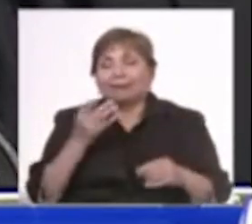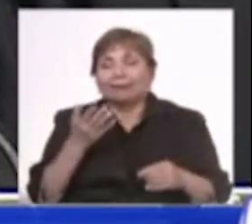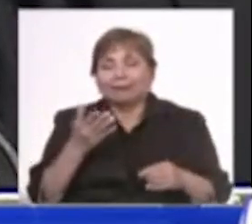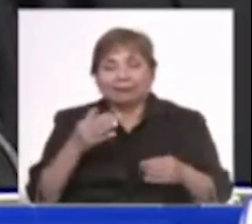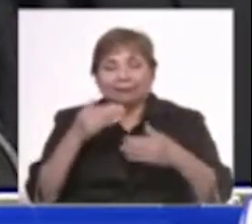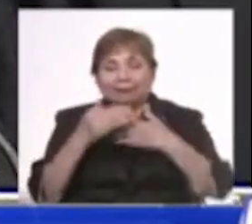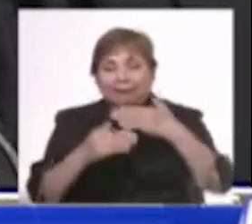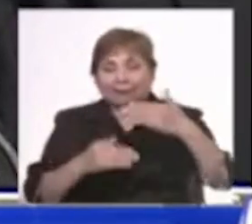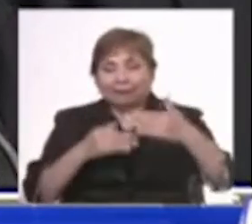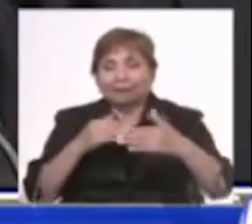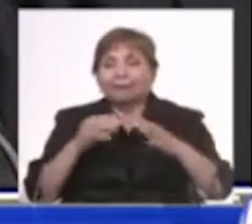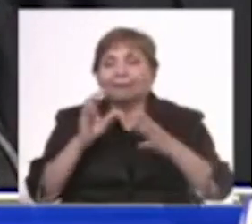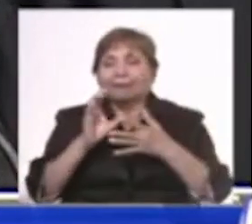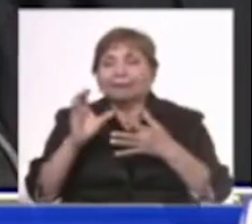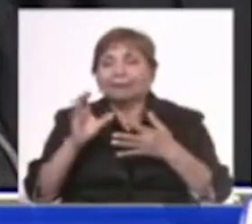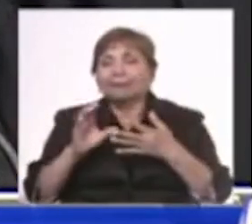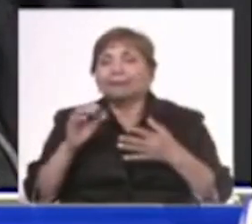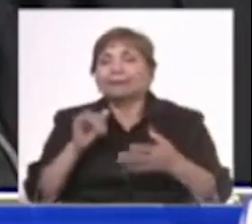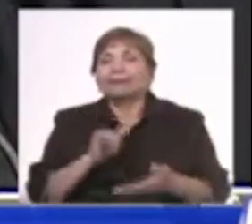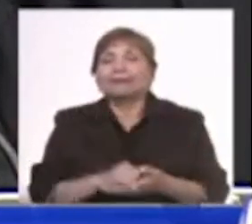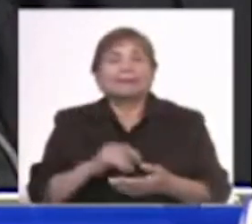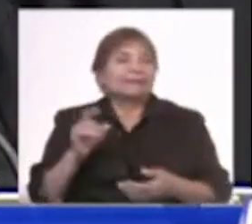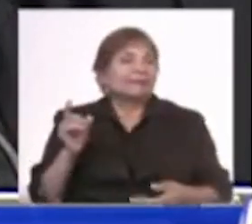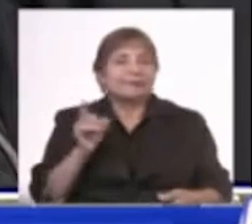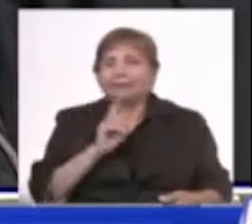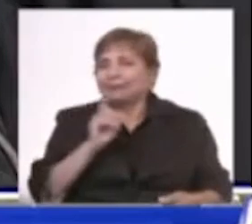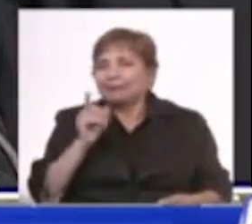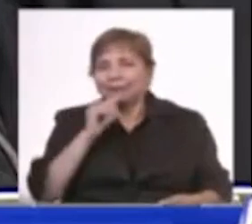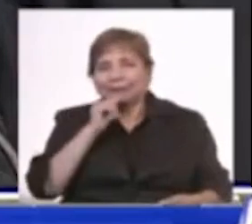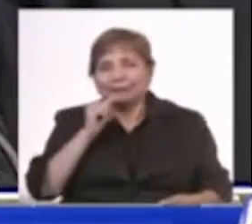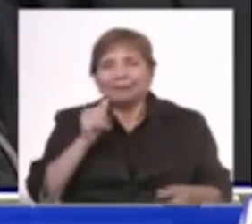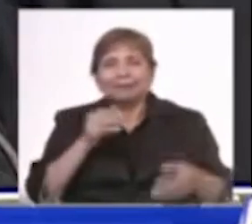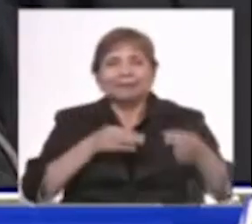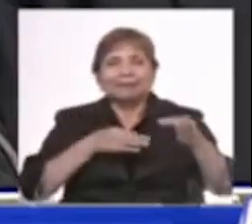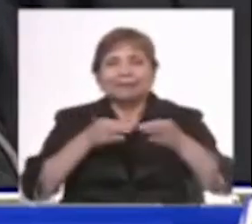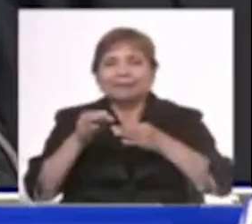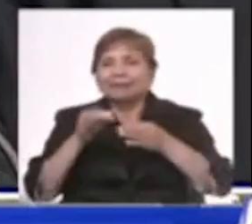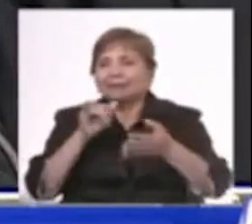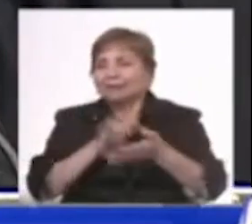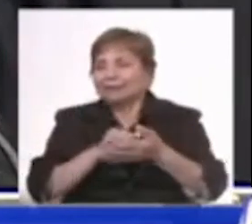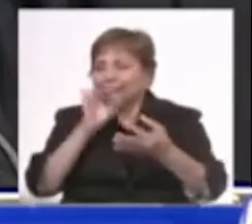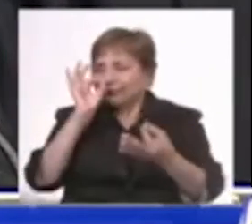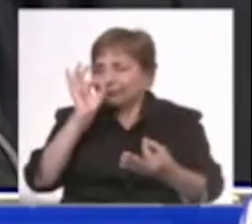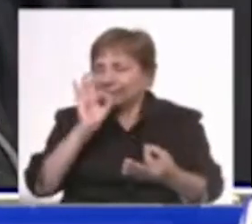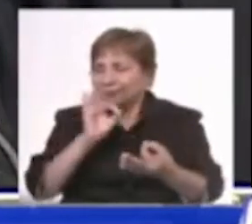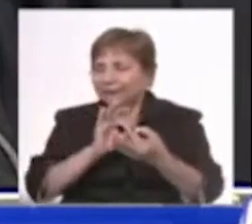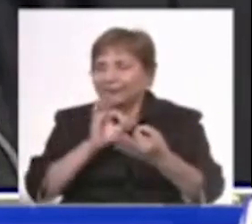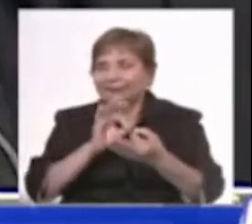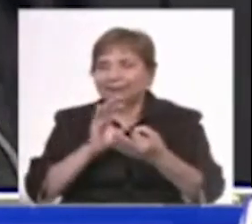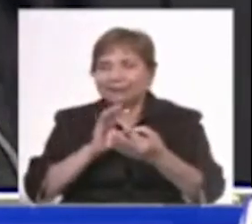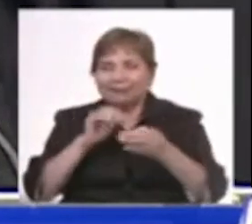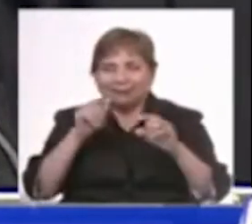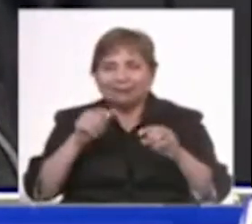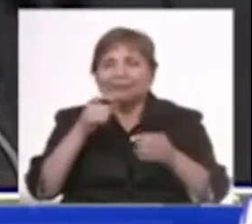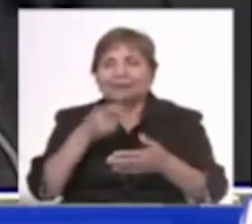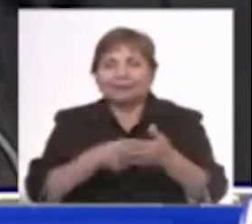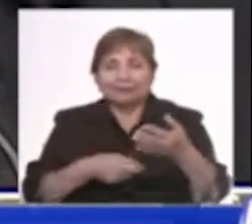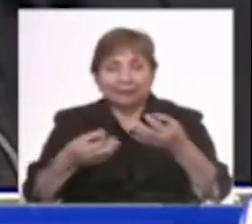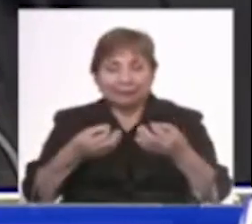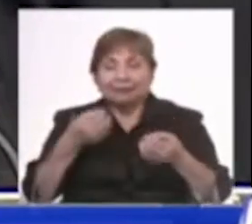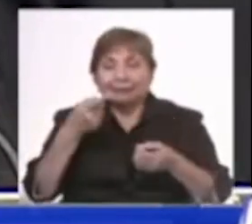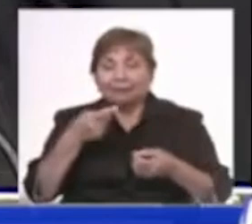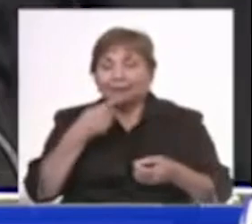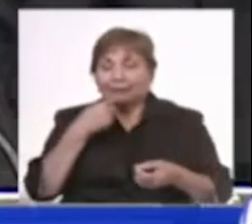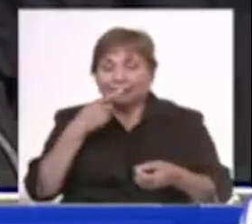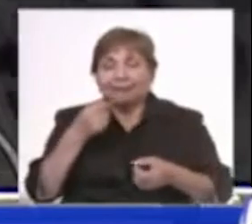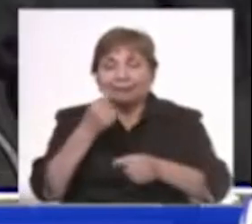esta es una alfombra en calidad que he dicho, pero no es así. Les expliqué que efectivamente en ese precio que